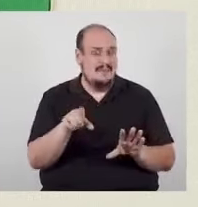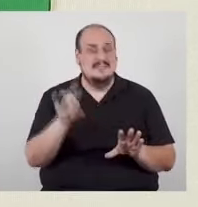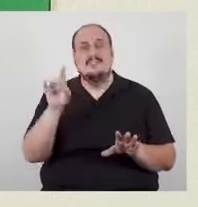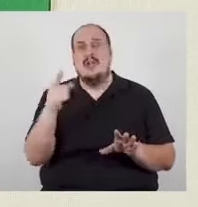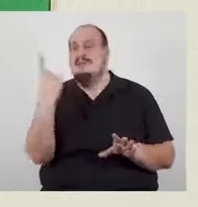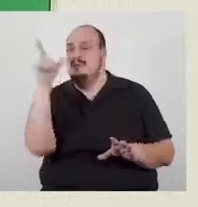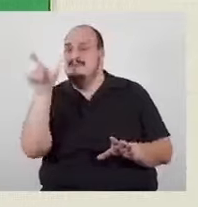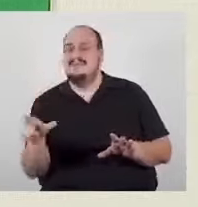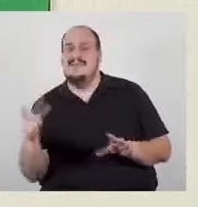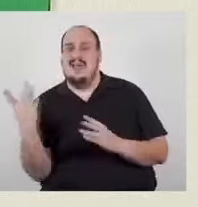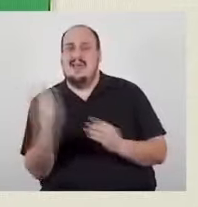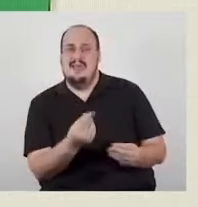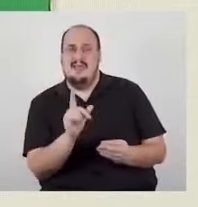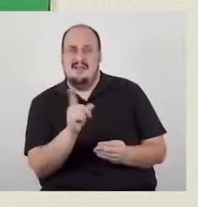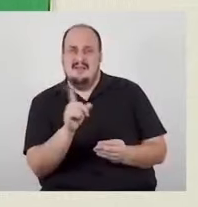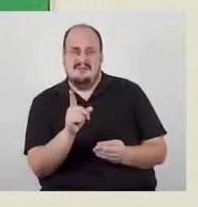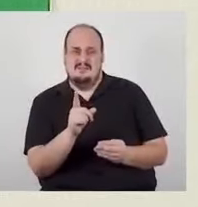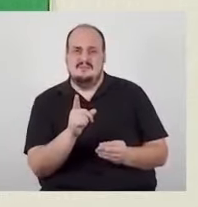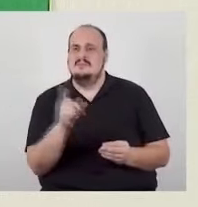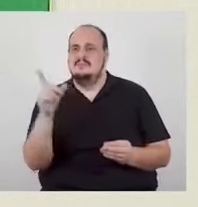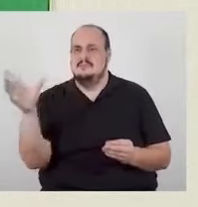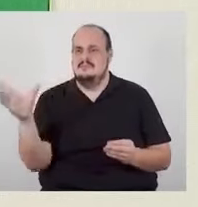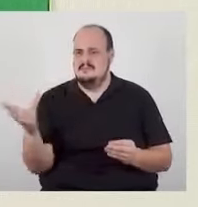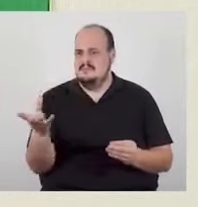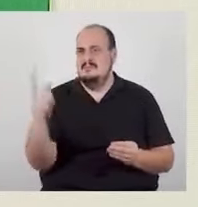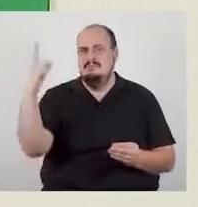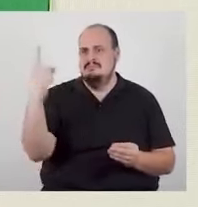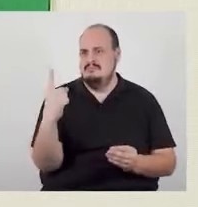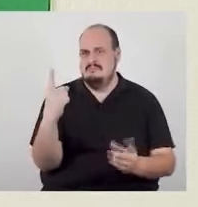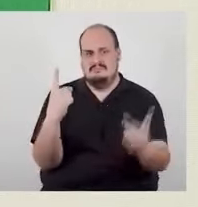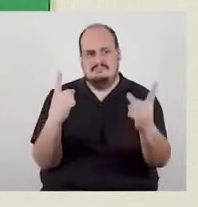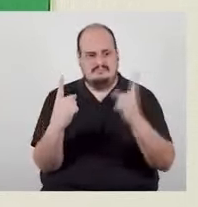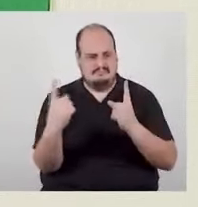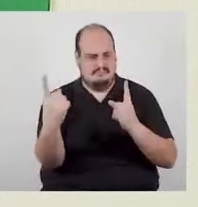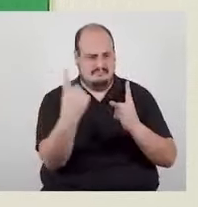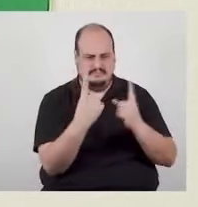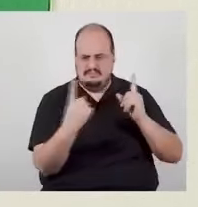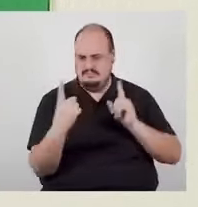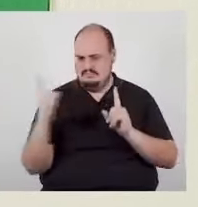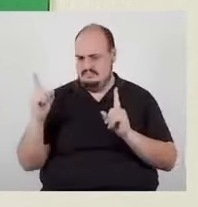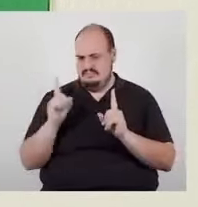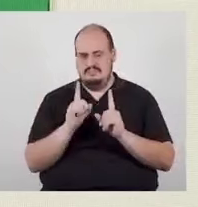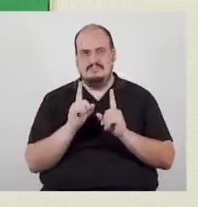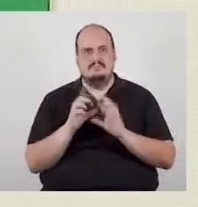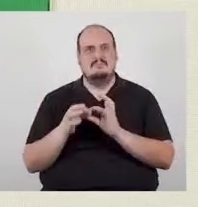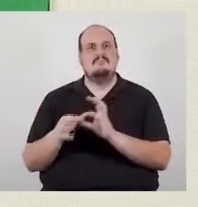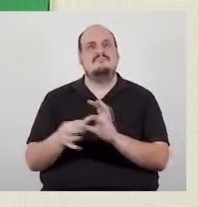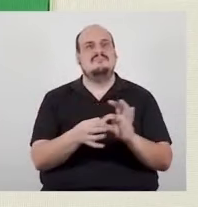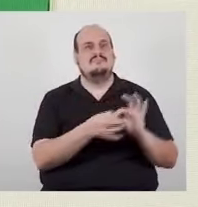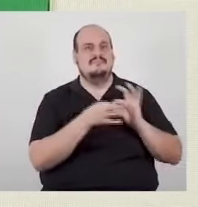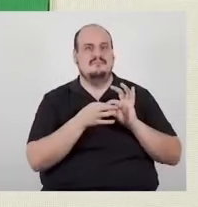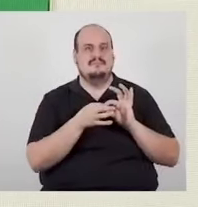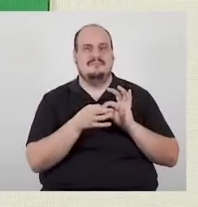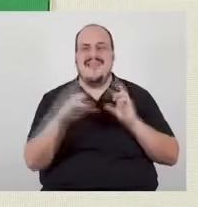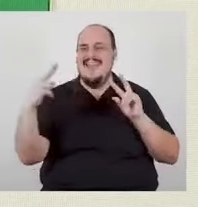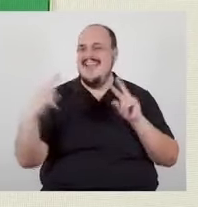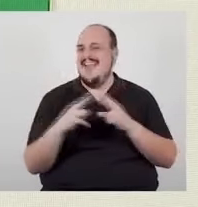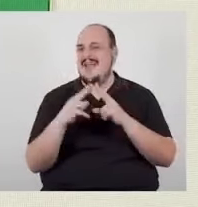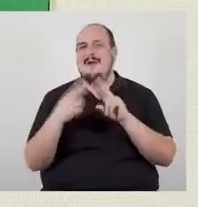sale dándose la mano, encontrándonos. No al sabor del encuentro, lo digo todo el tiempo, sino el